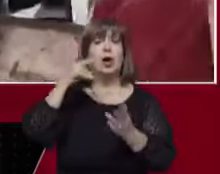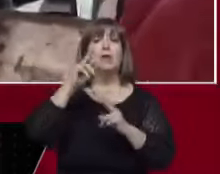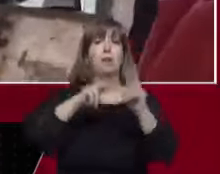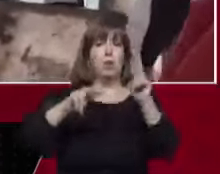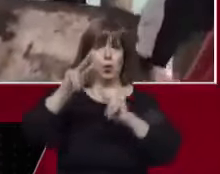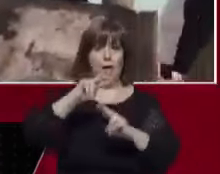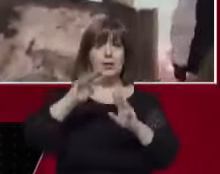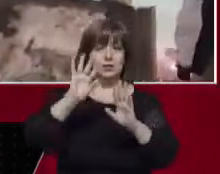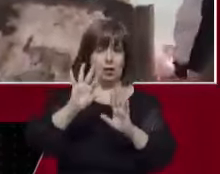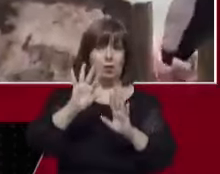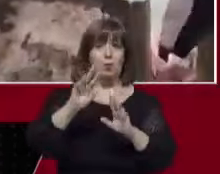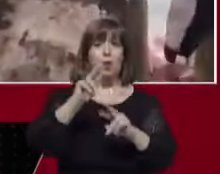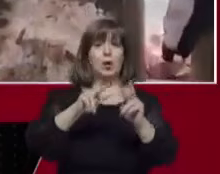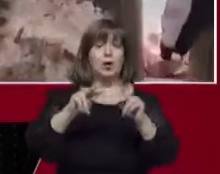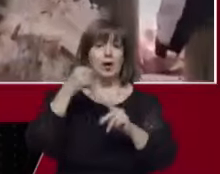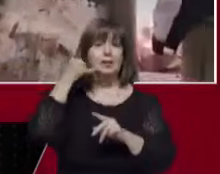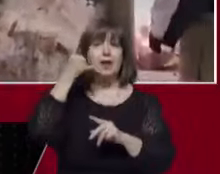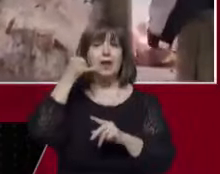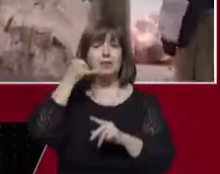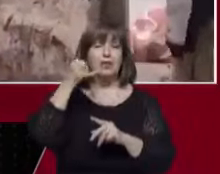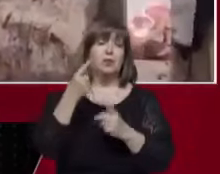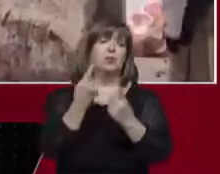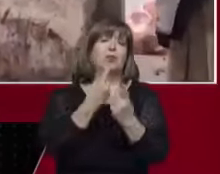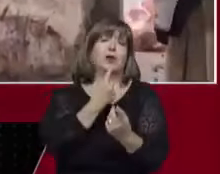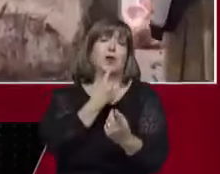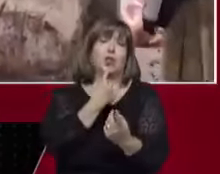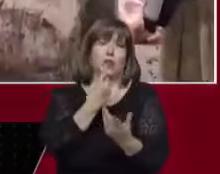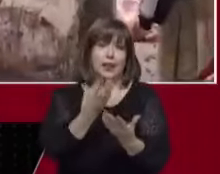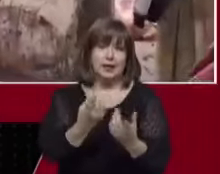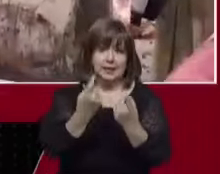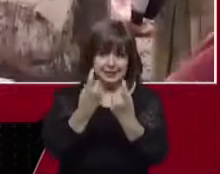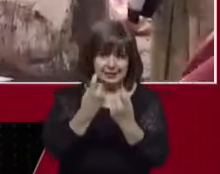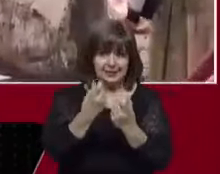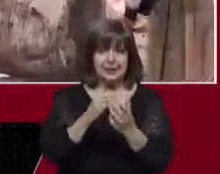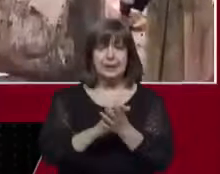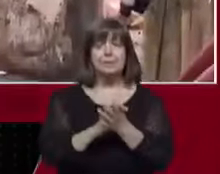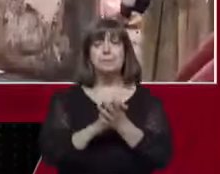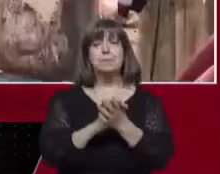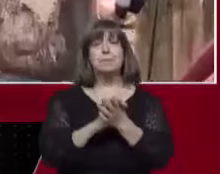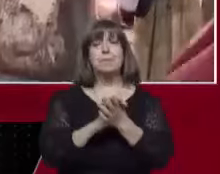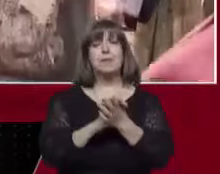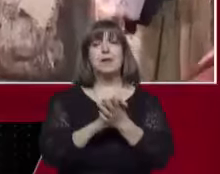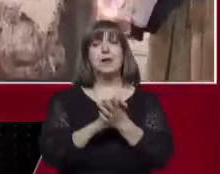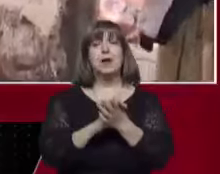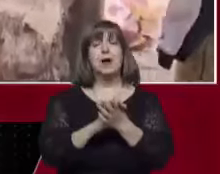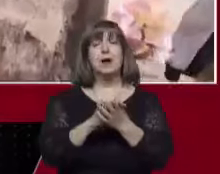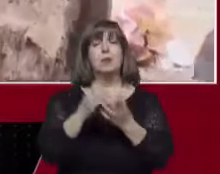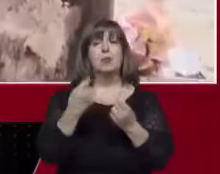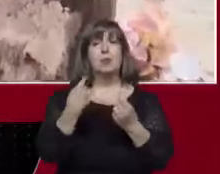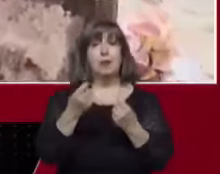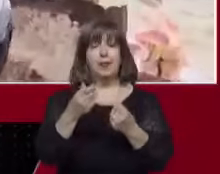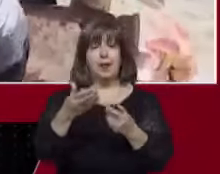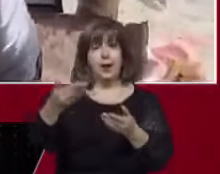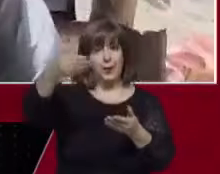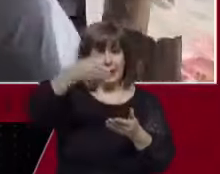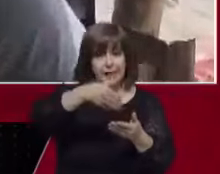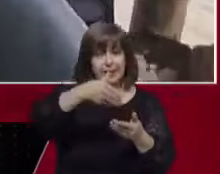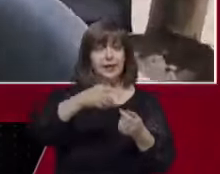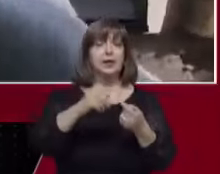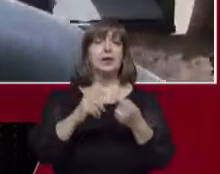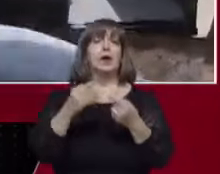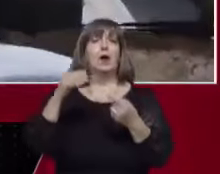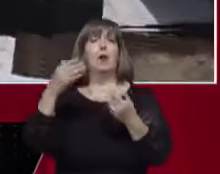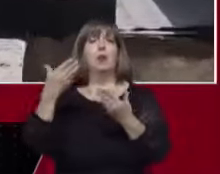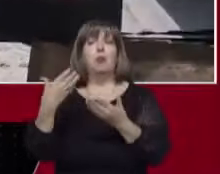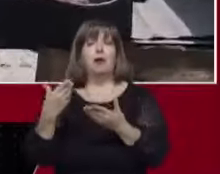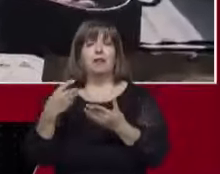buscamos qué quiero y lo vamos decirles, a poner dos en pantalla. Cosas. Gracias. Para hacer donaciones, porque esta gente también se maneja mucho